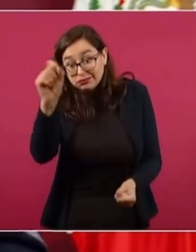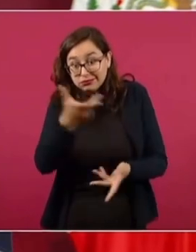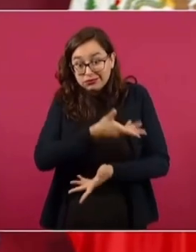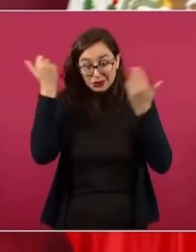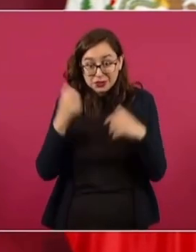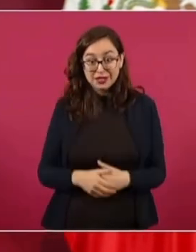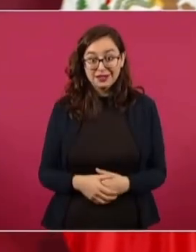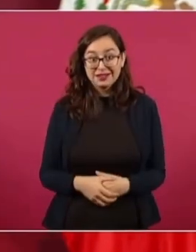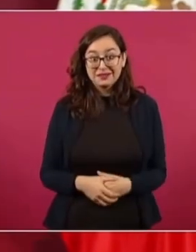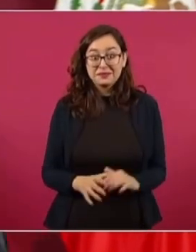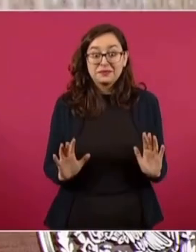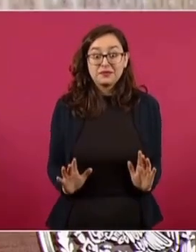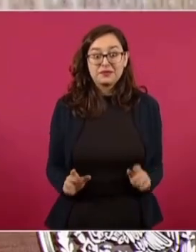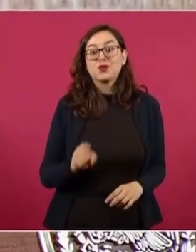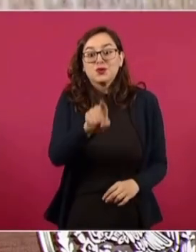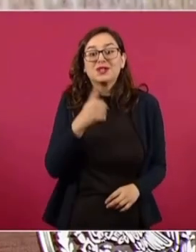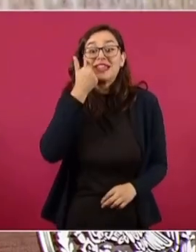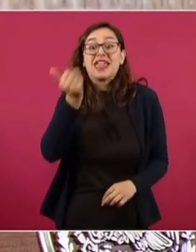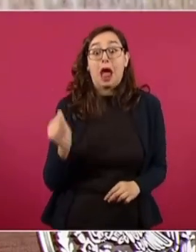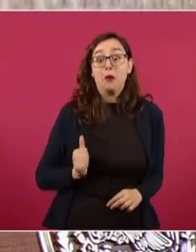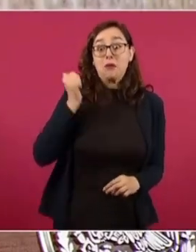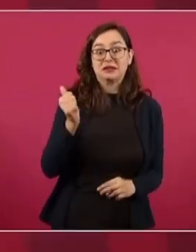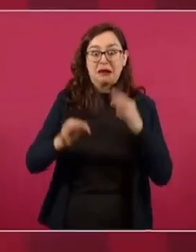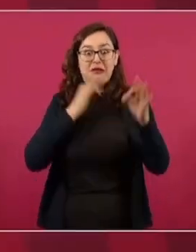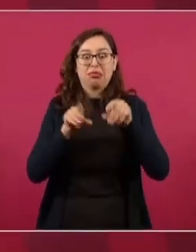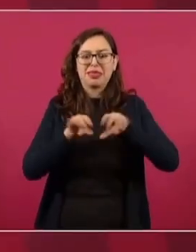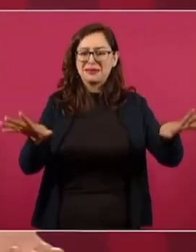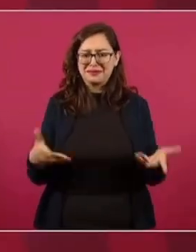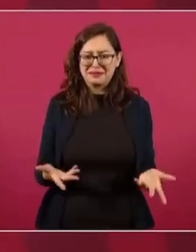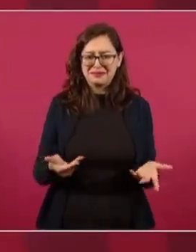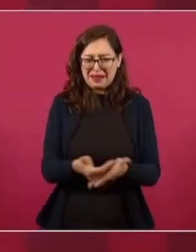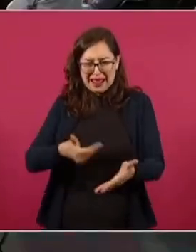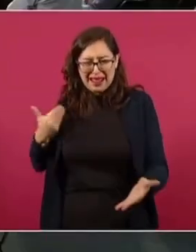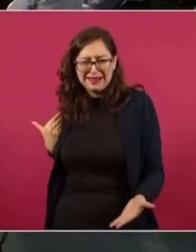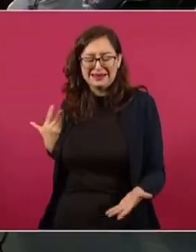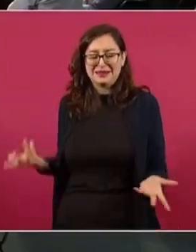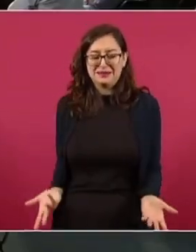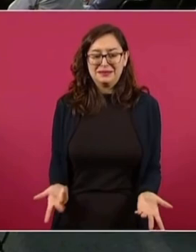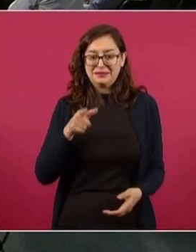Es que tengan nota ustedes en el proceso, que es un periódico,